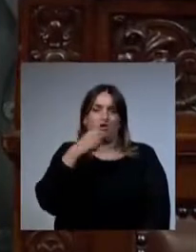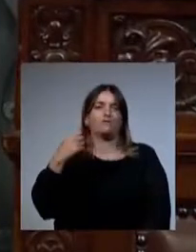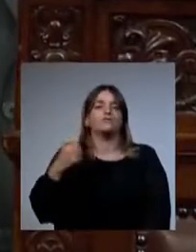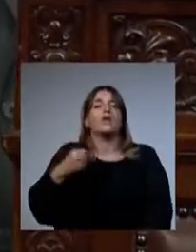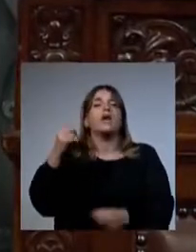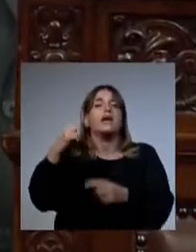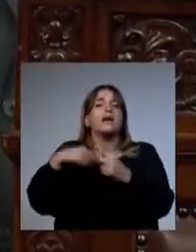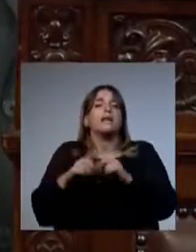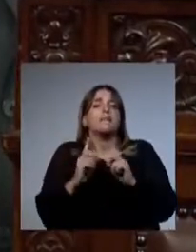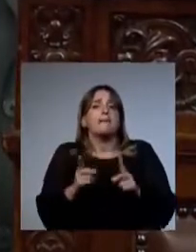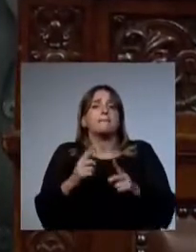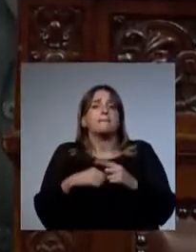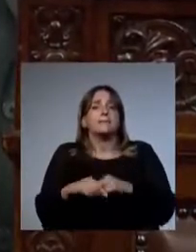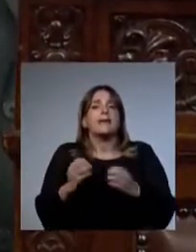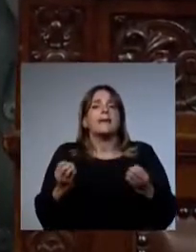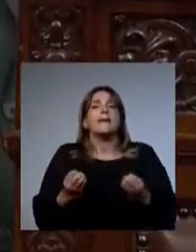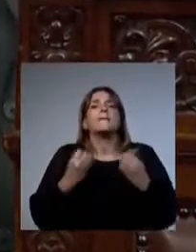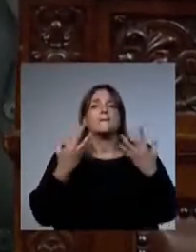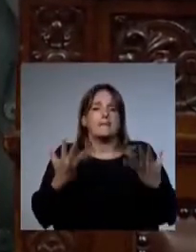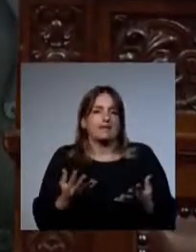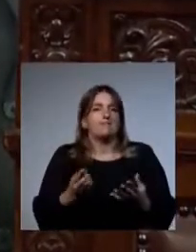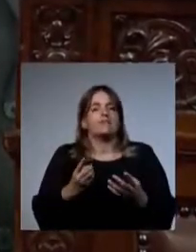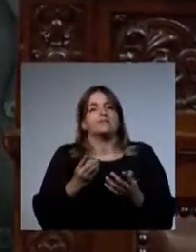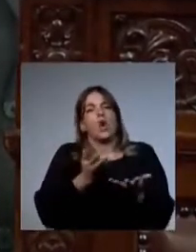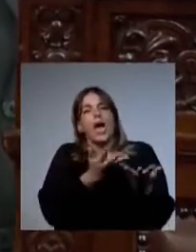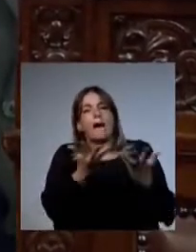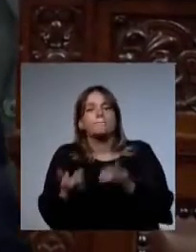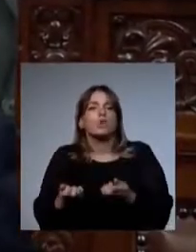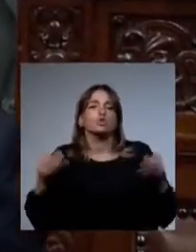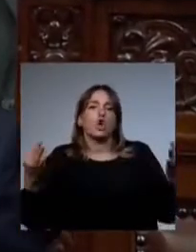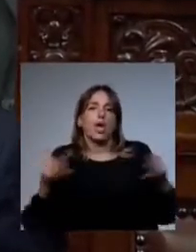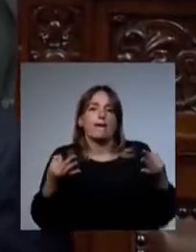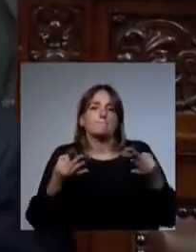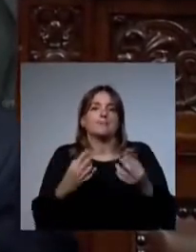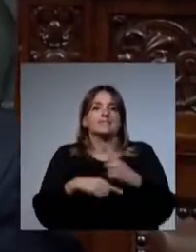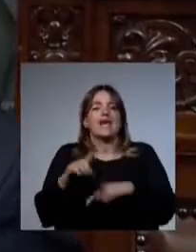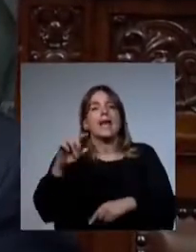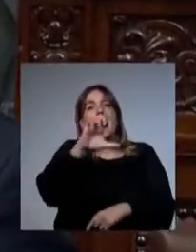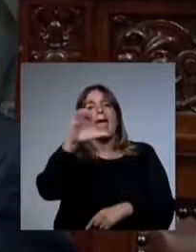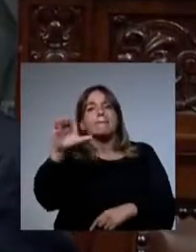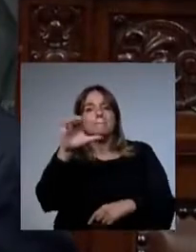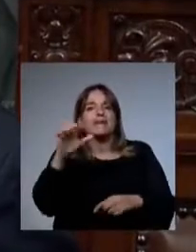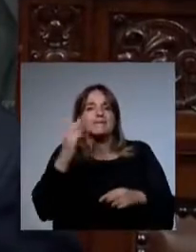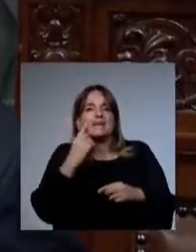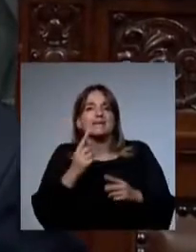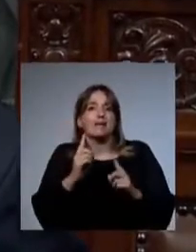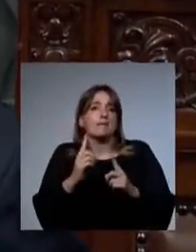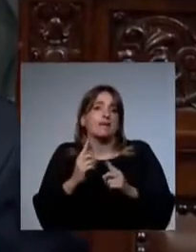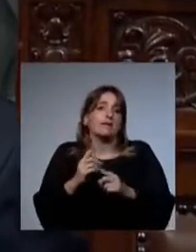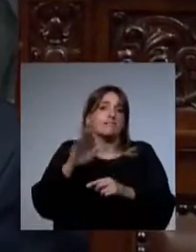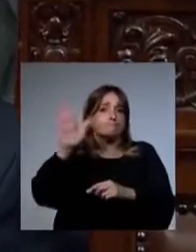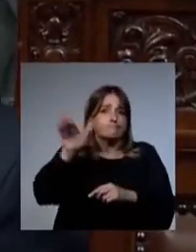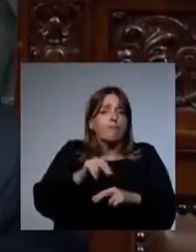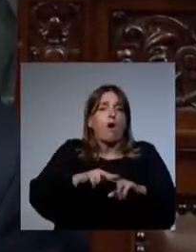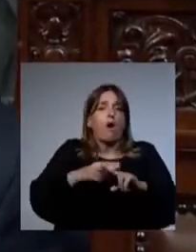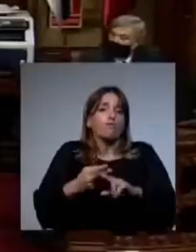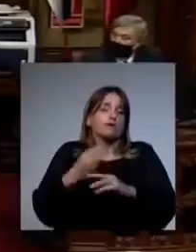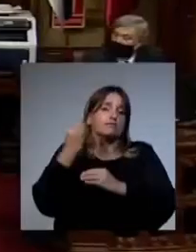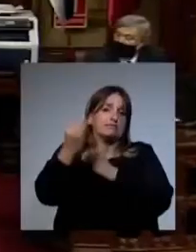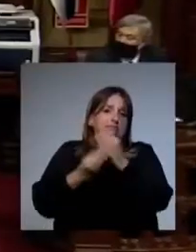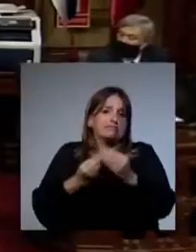Hubo también beneficios especiales a aquellas empresas que reintegraran trabajadores o tomaran